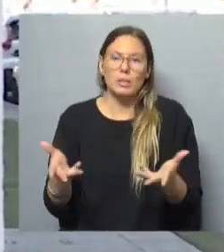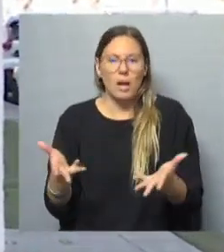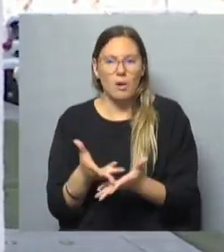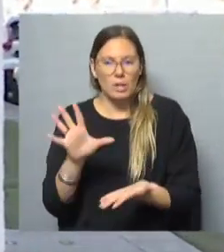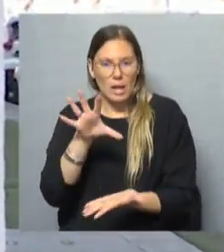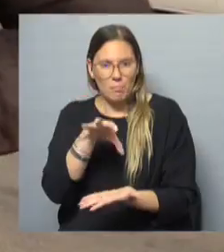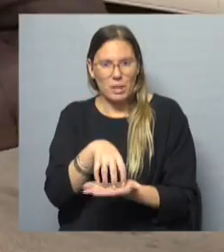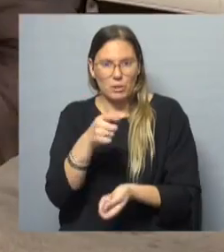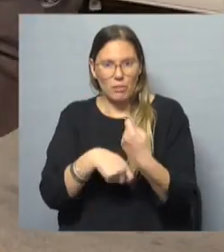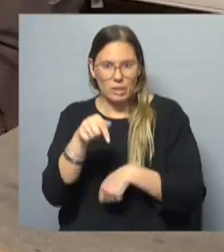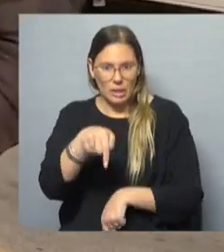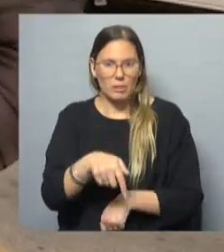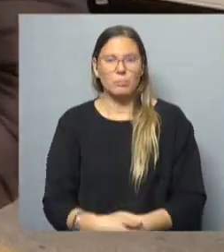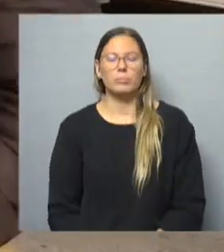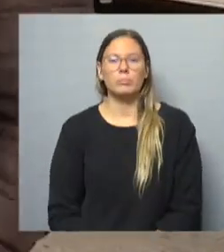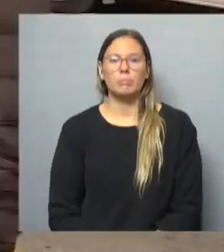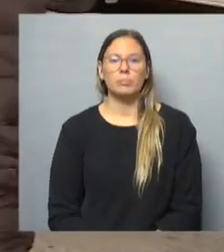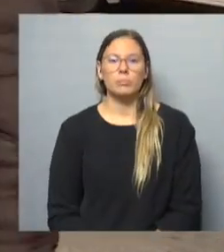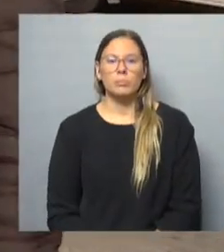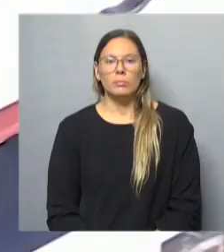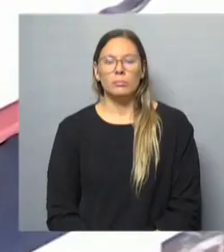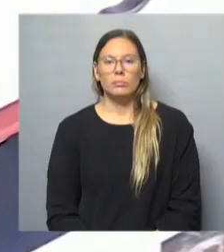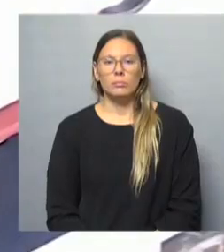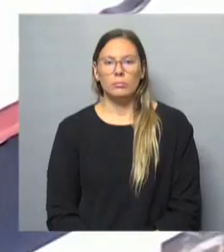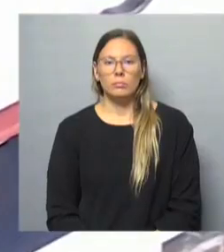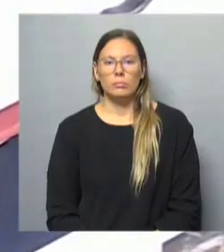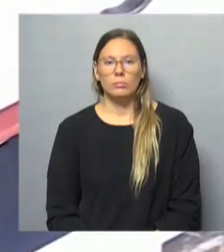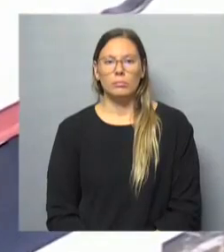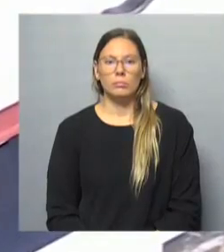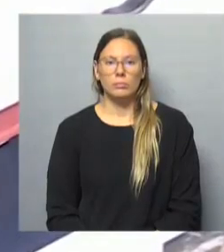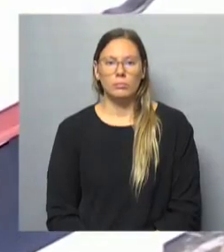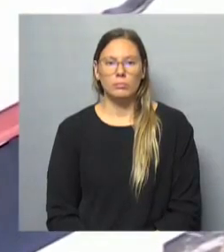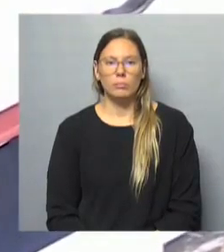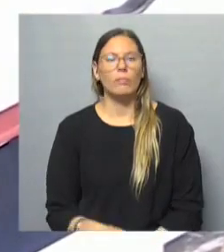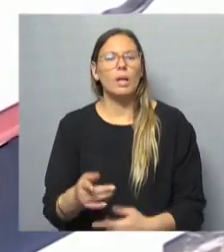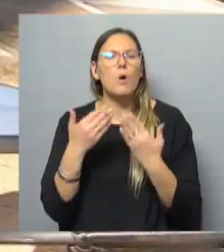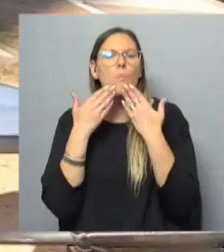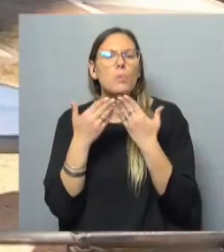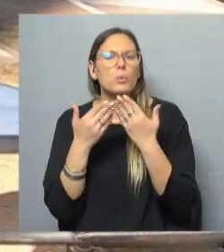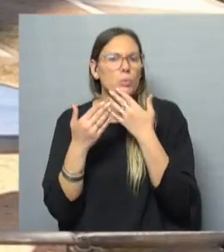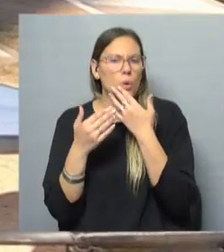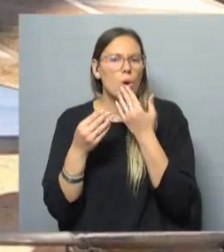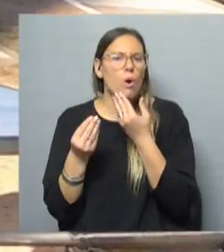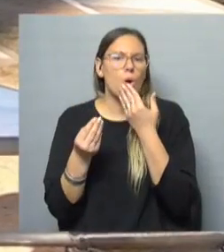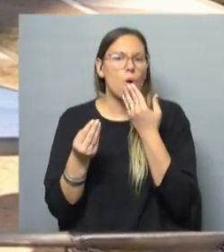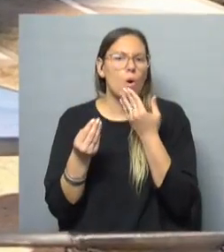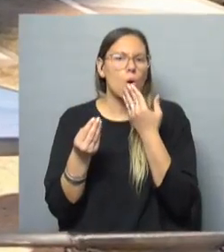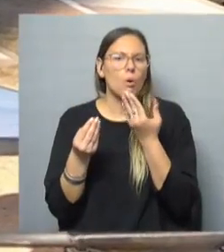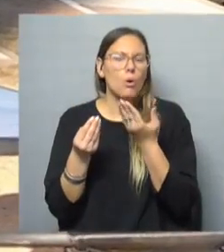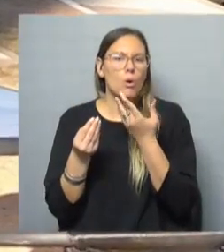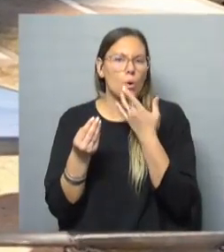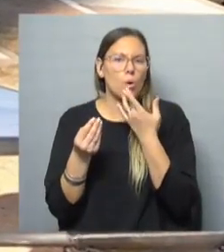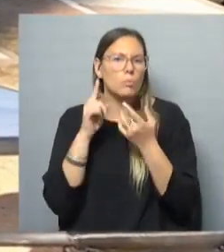este punto de venta acá. te pregunto cómo se ven, no sé,